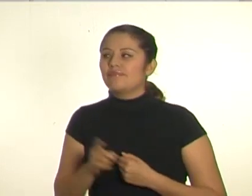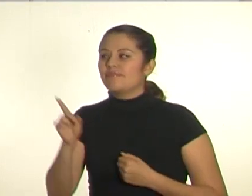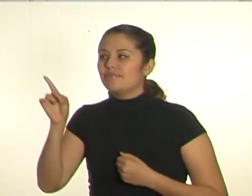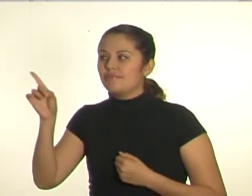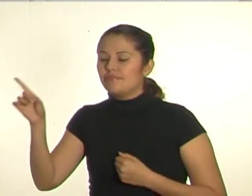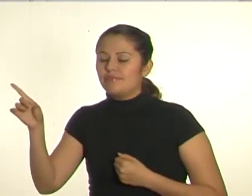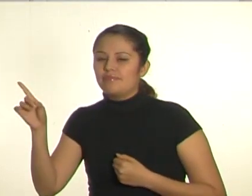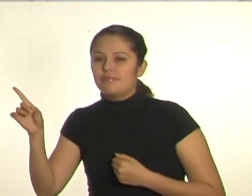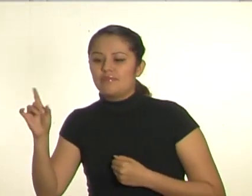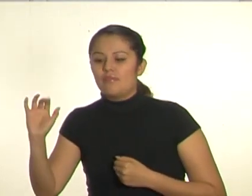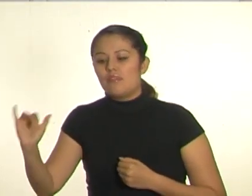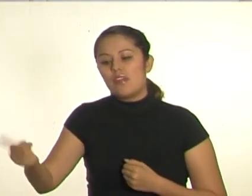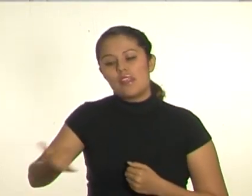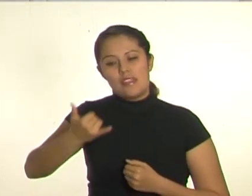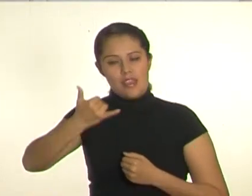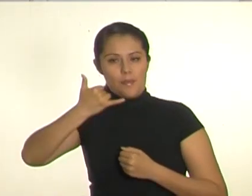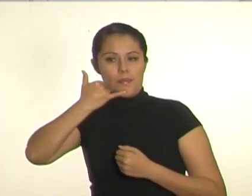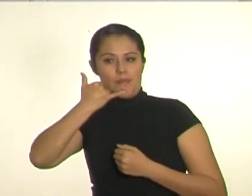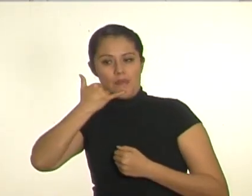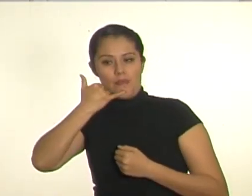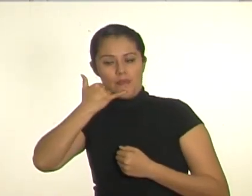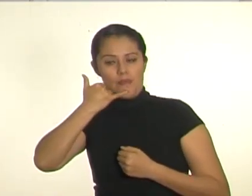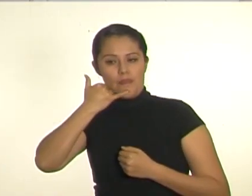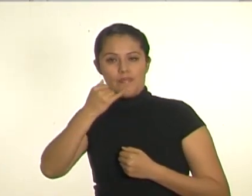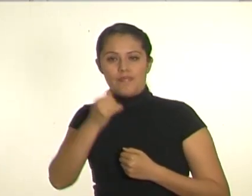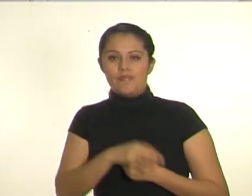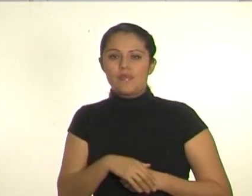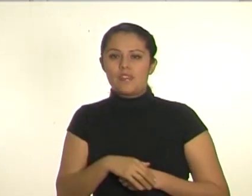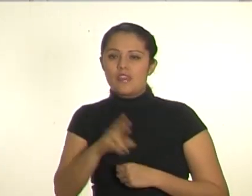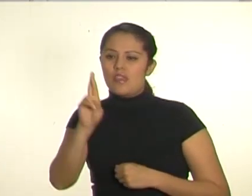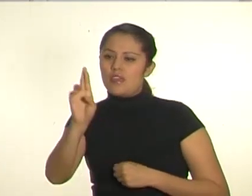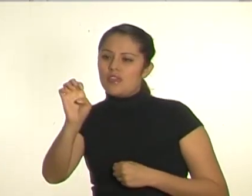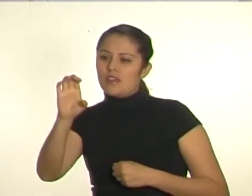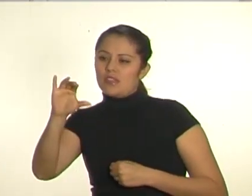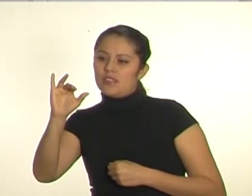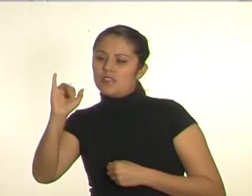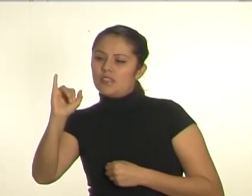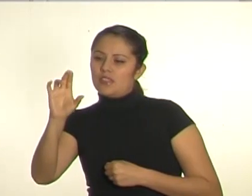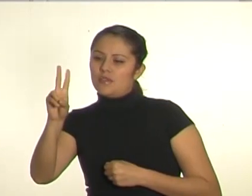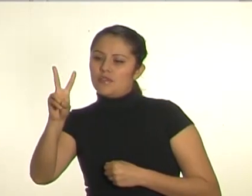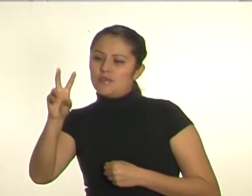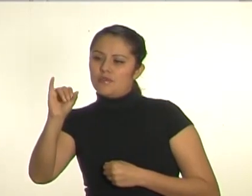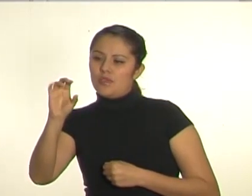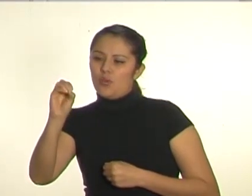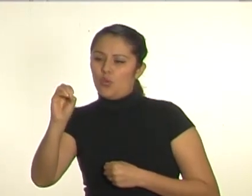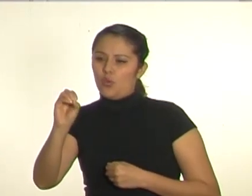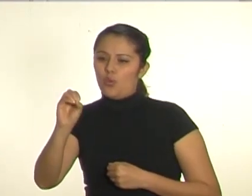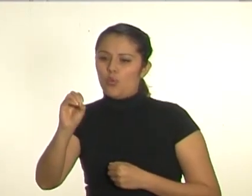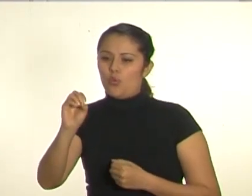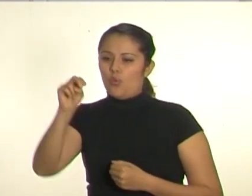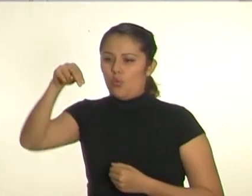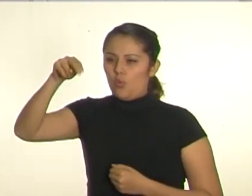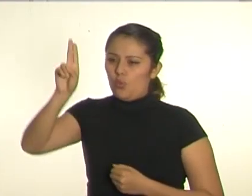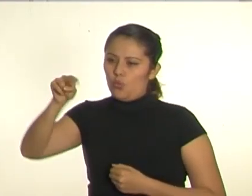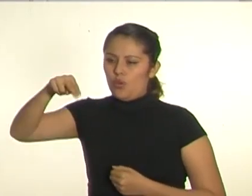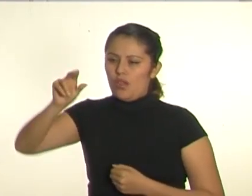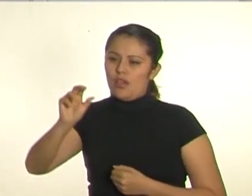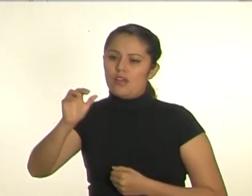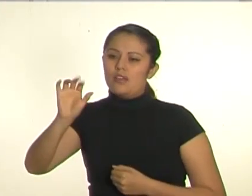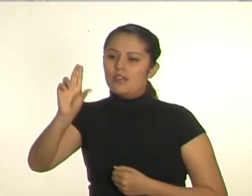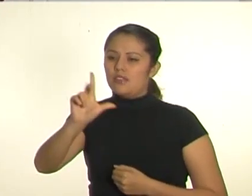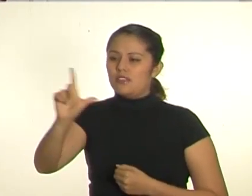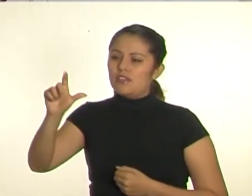una llamada. Tenemos el punto, era su mamá. Si te das